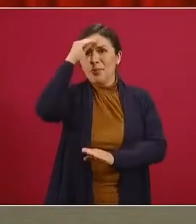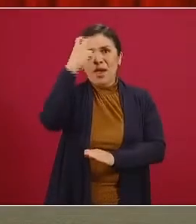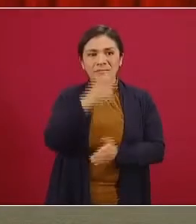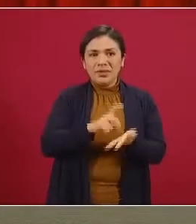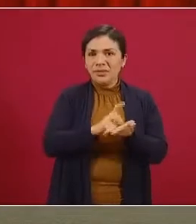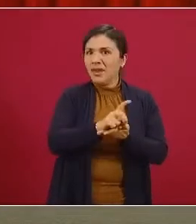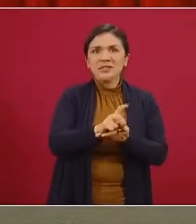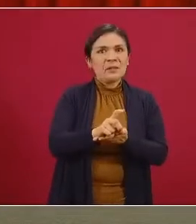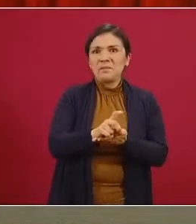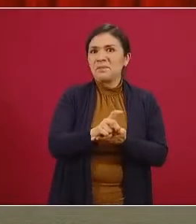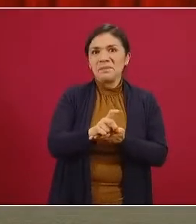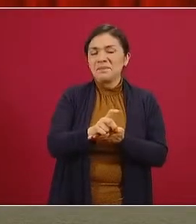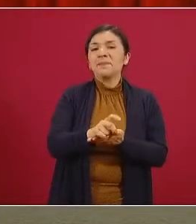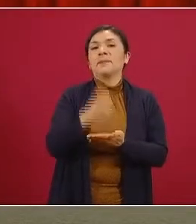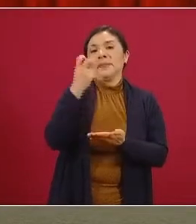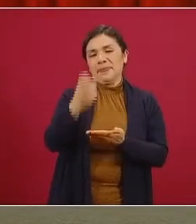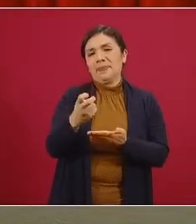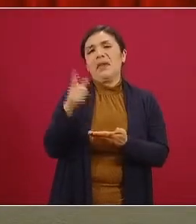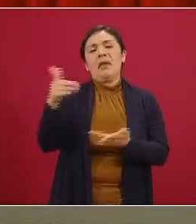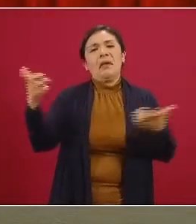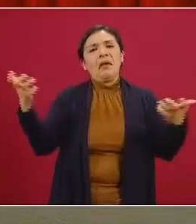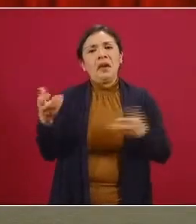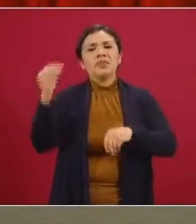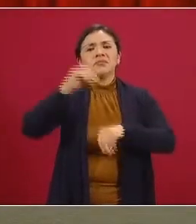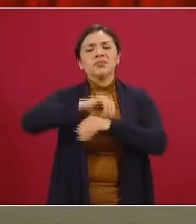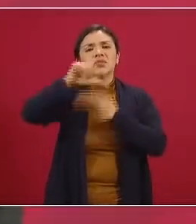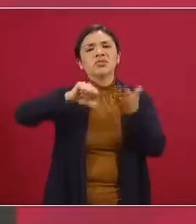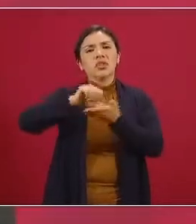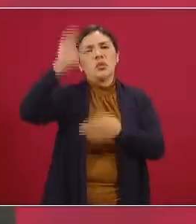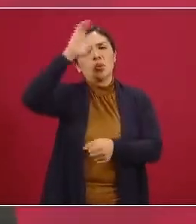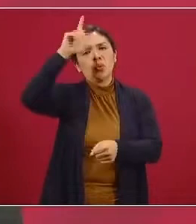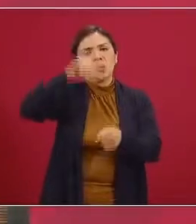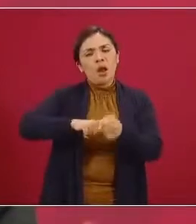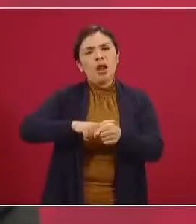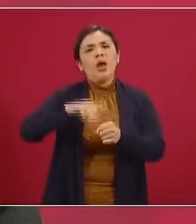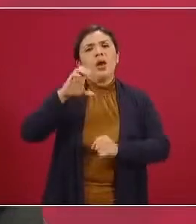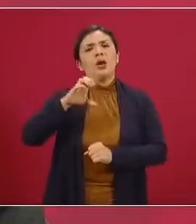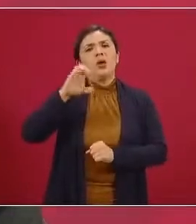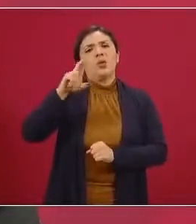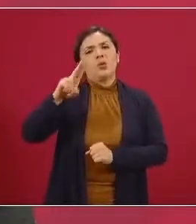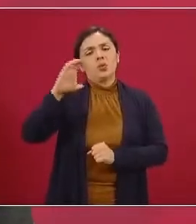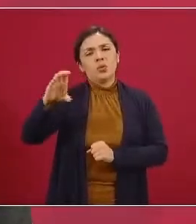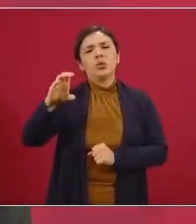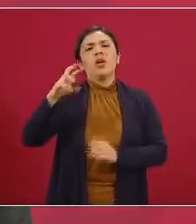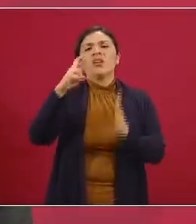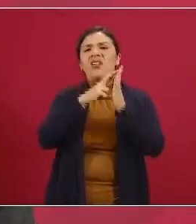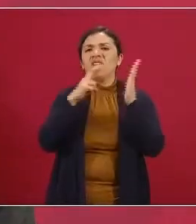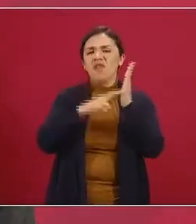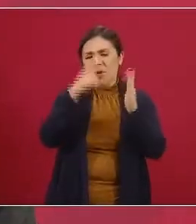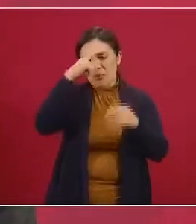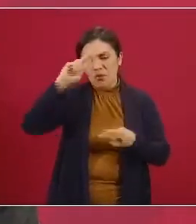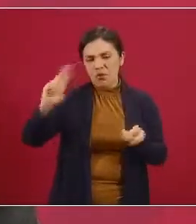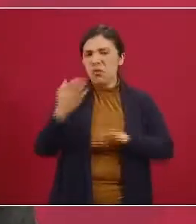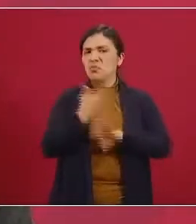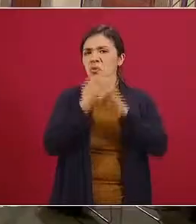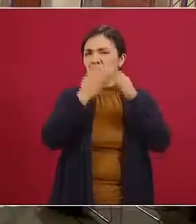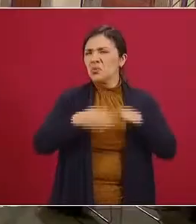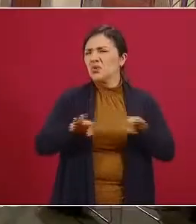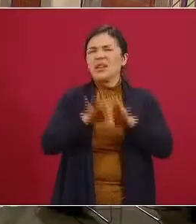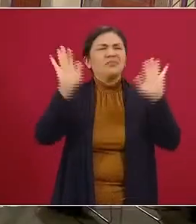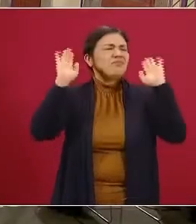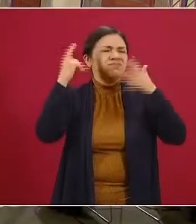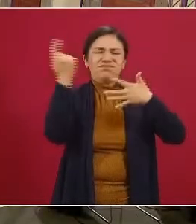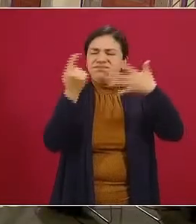como un derecho. Por supuesto, fue creador del Centro Cultural Universitario, de una reforma universitaria muy importante. En